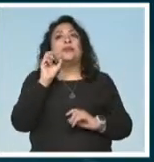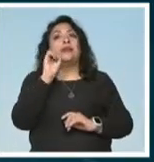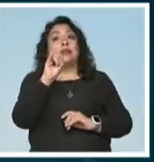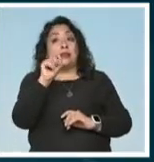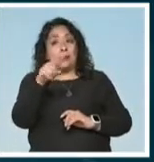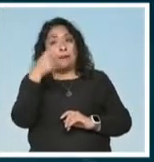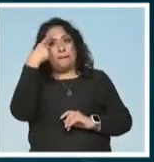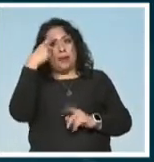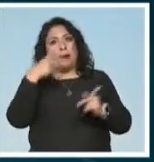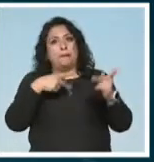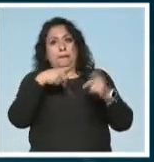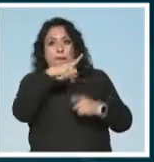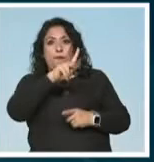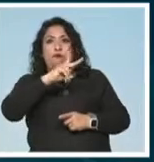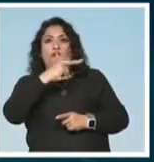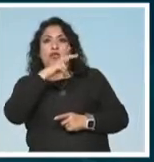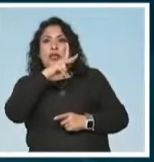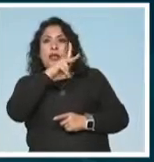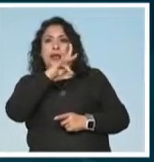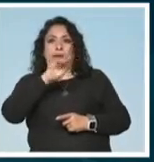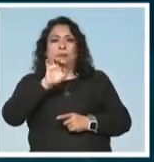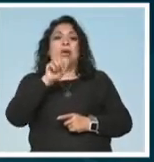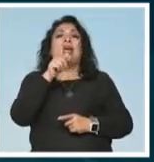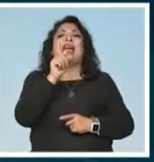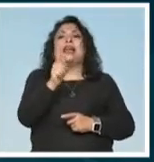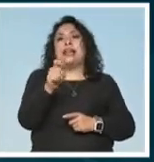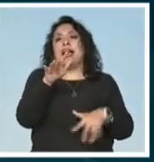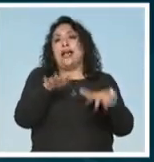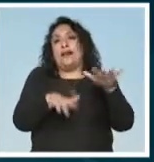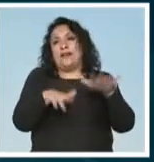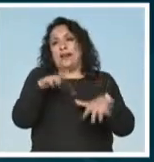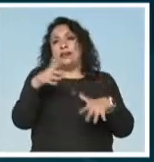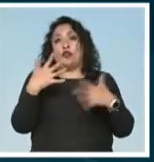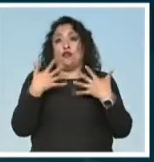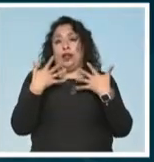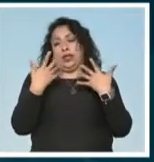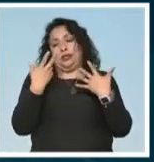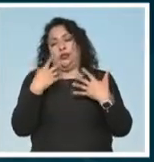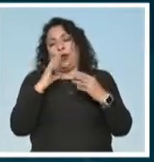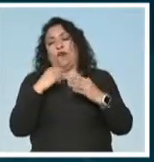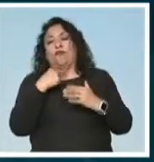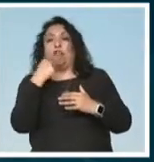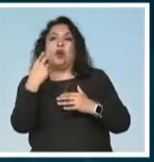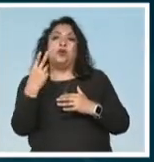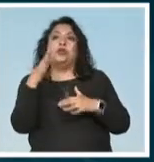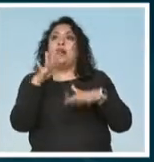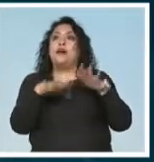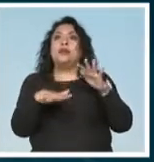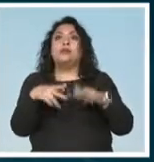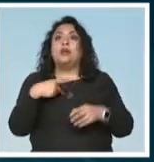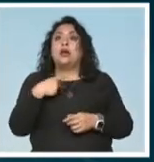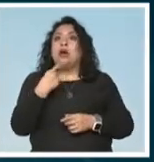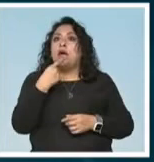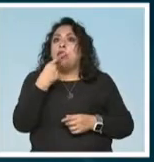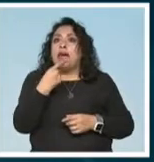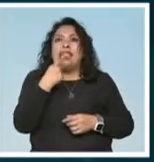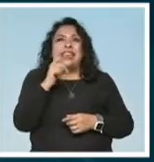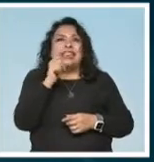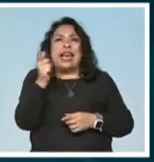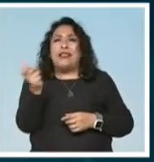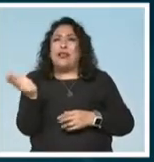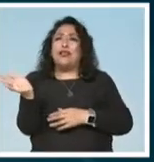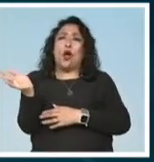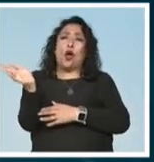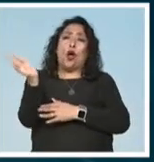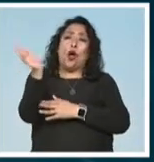para la preparación de Philip. La cosa es que a veces para la frescura esta es que a veces no debe hablar durante todo el día